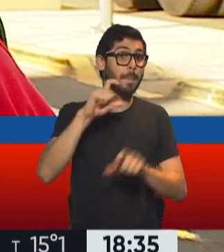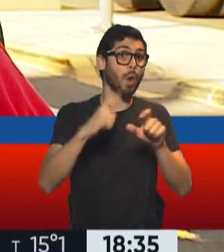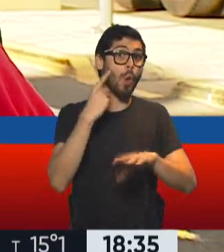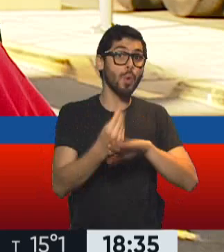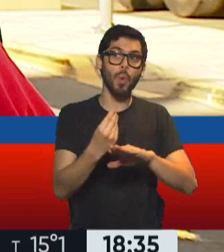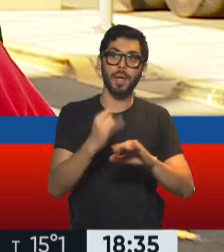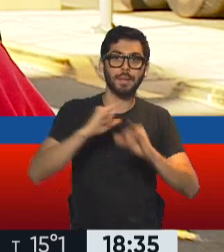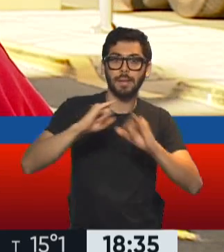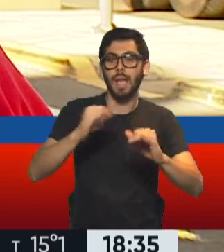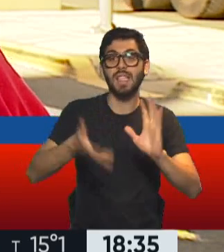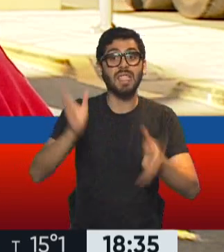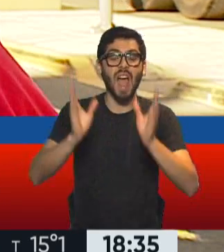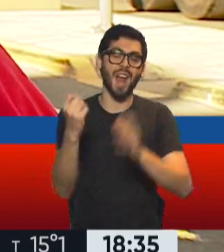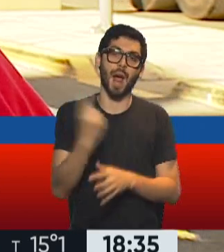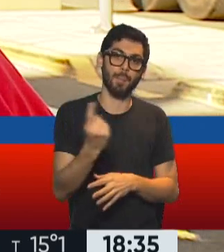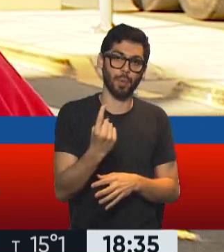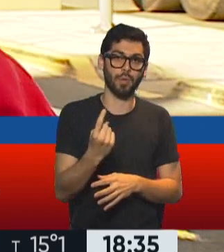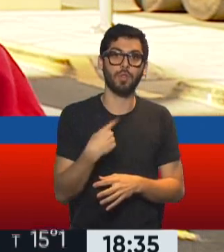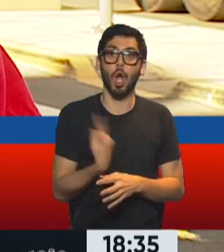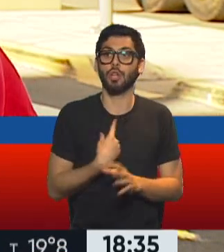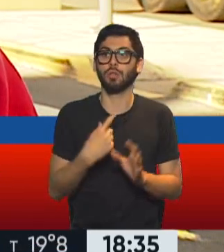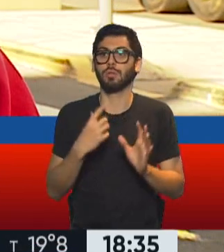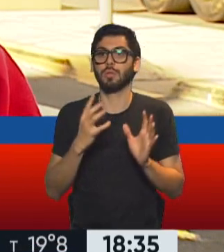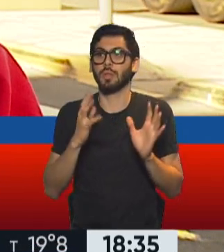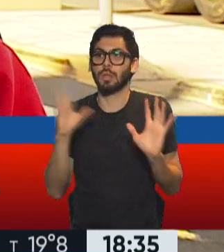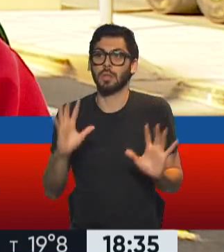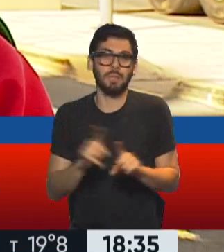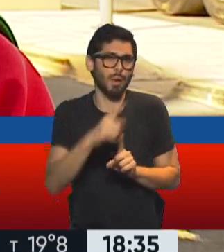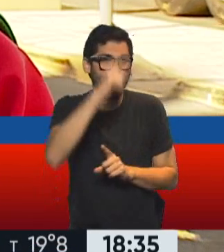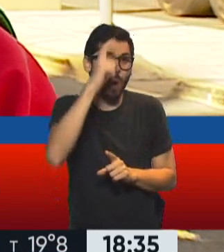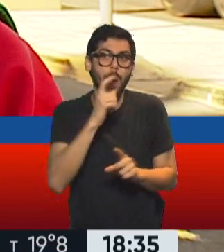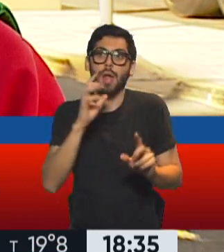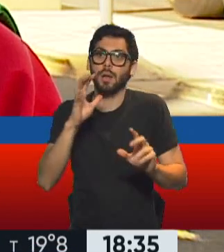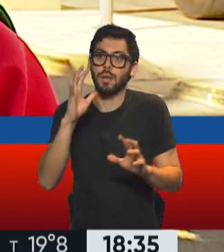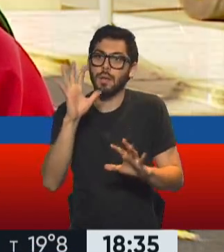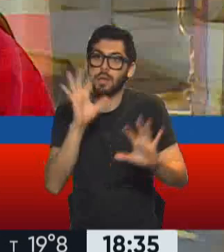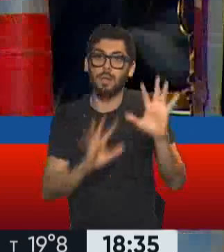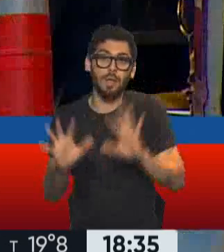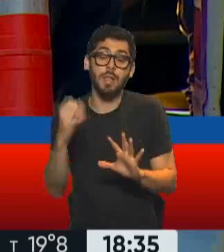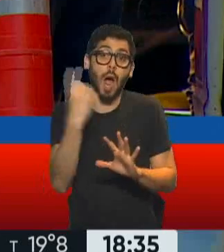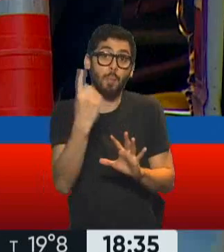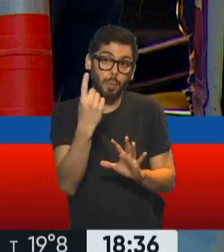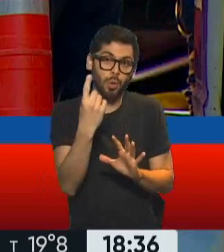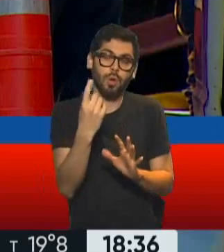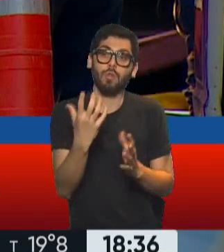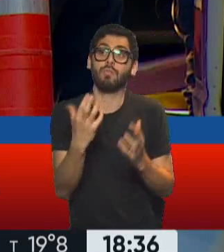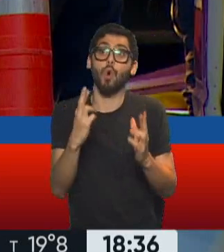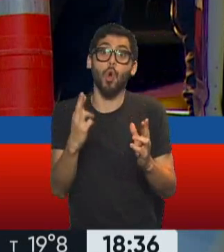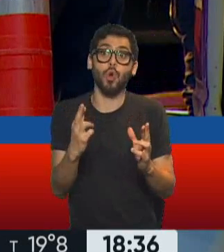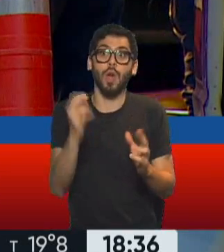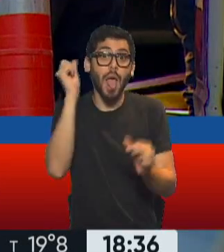para evitar cualquier otra contingencia, lo mismo de los bomberos que están trabajando, gracias a Dios no hemos tenido que atender a nadie.